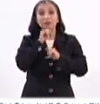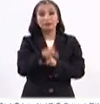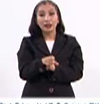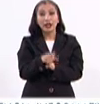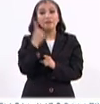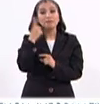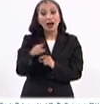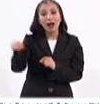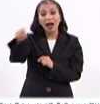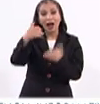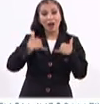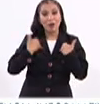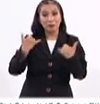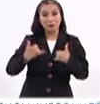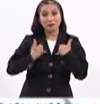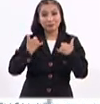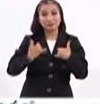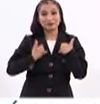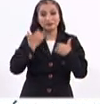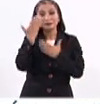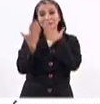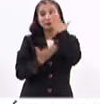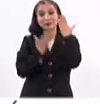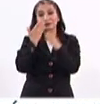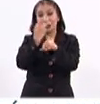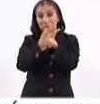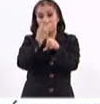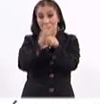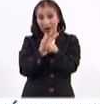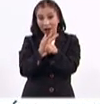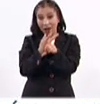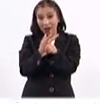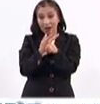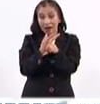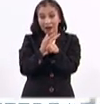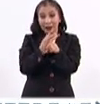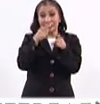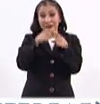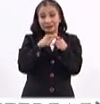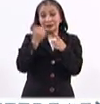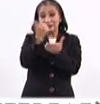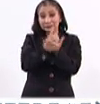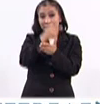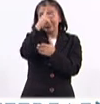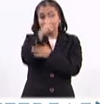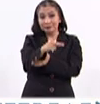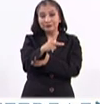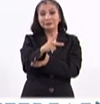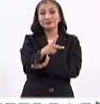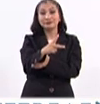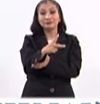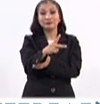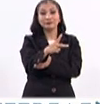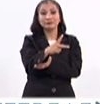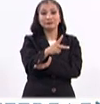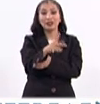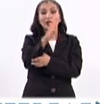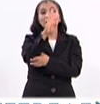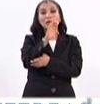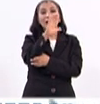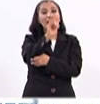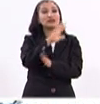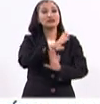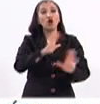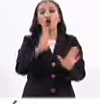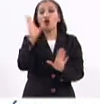que para los jóvenes que estudian la preparatoria en la Ciudad de México, la beca ya